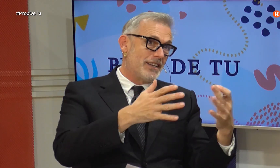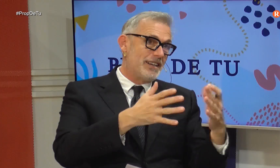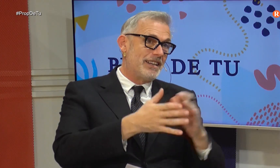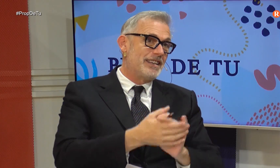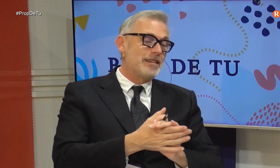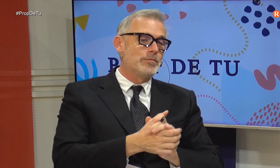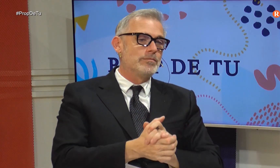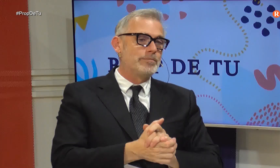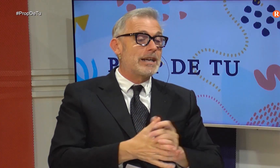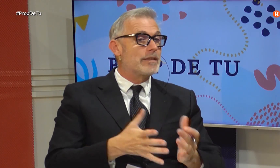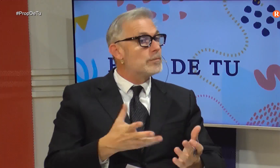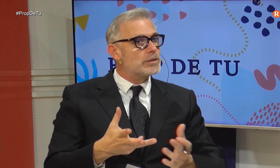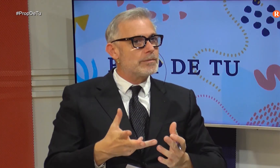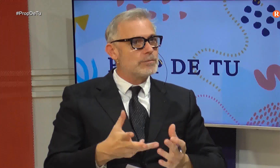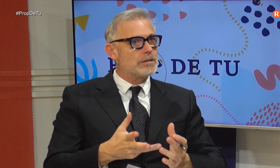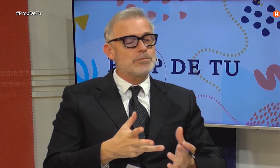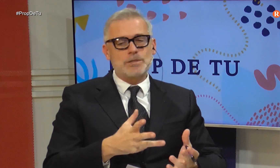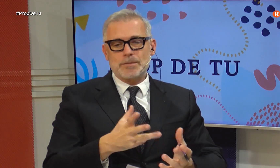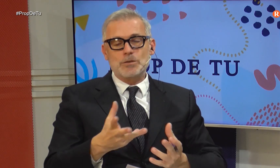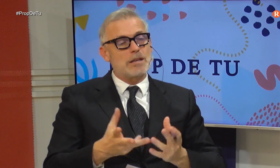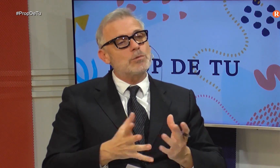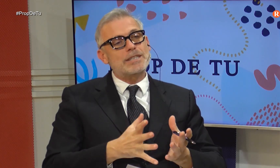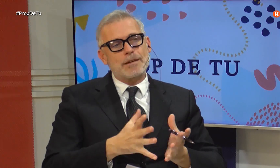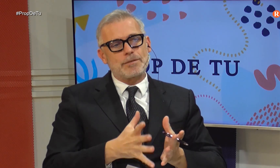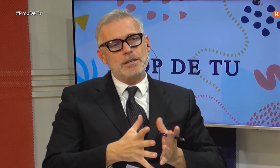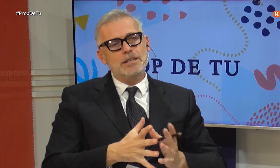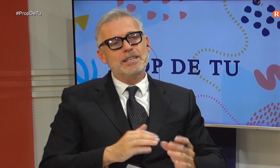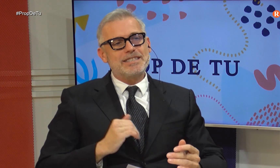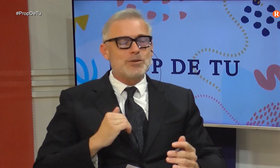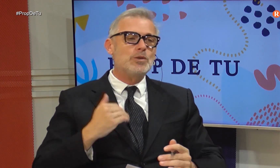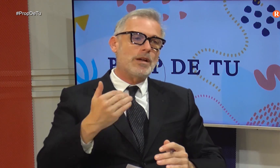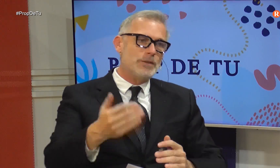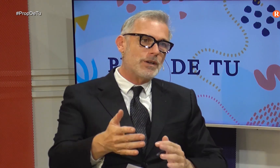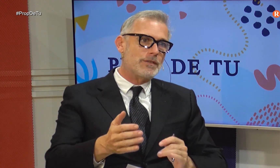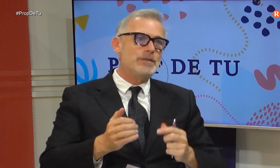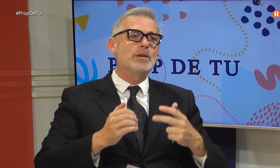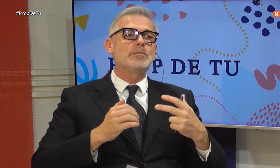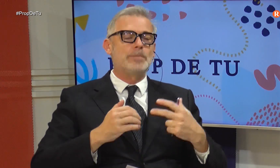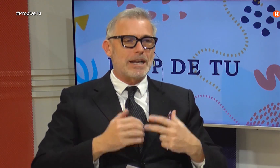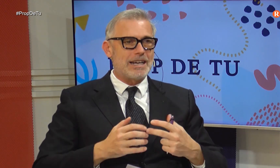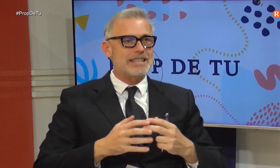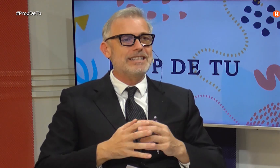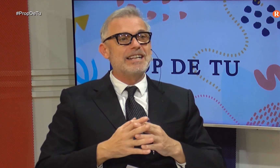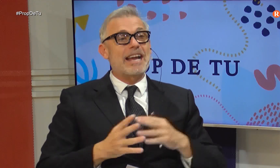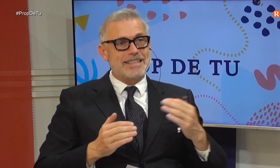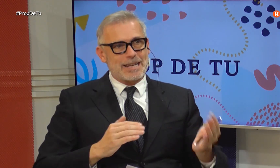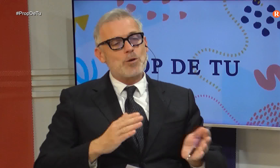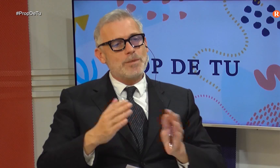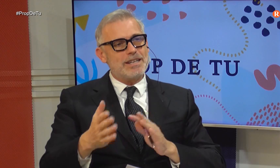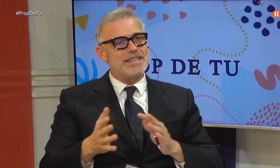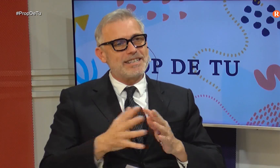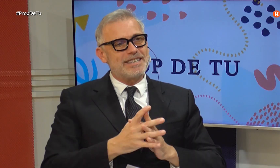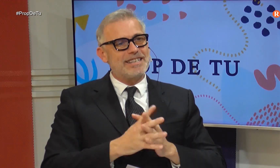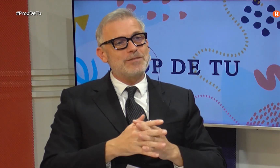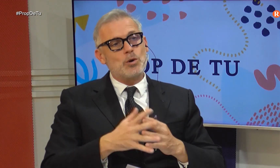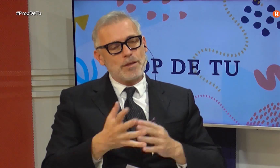anterior a la hernia, paralizan muchas veces no sabemos qué hacer, si continuar haciendo ejercicio, parar. Hay gente que